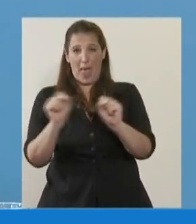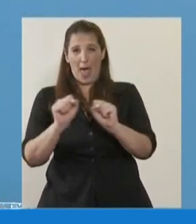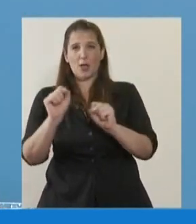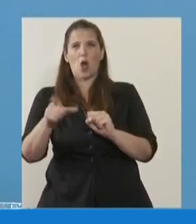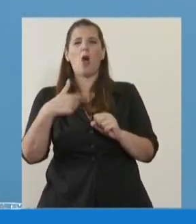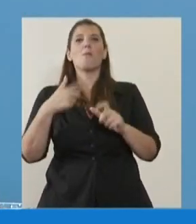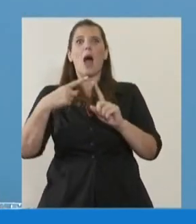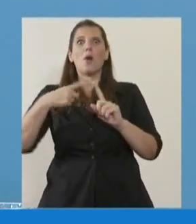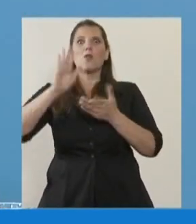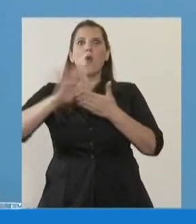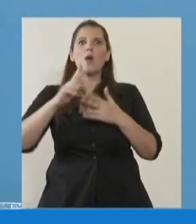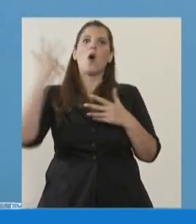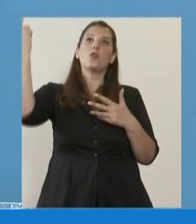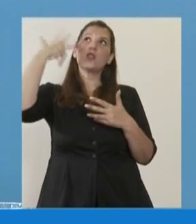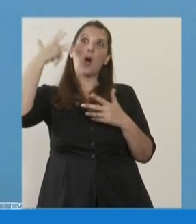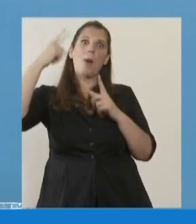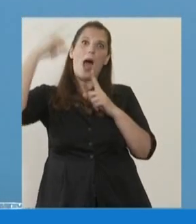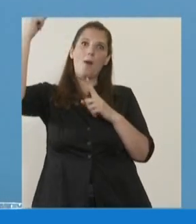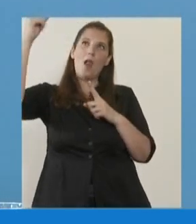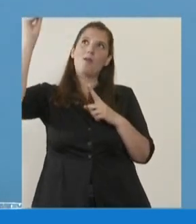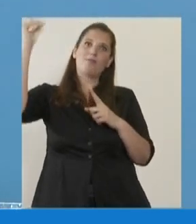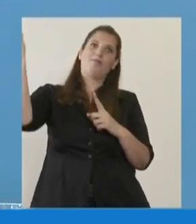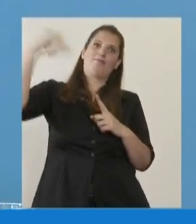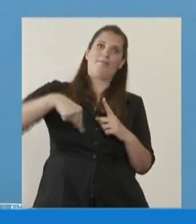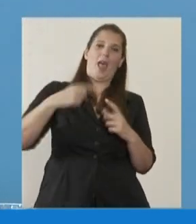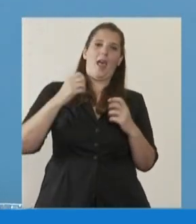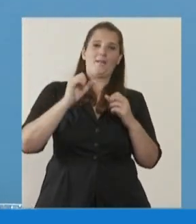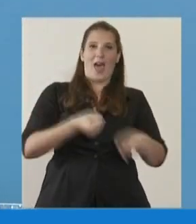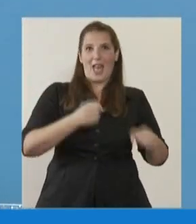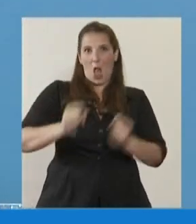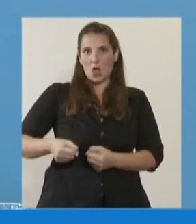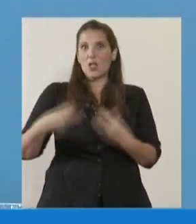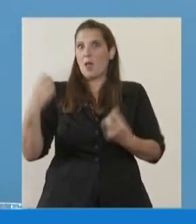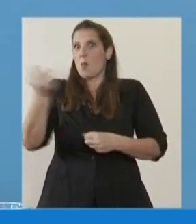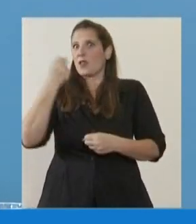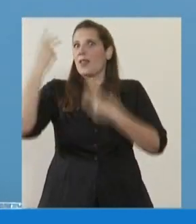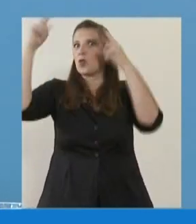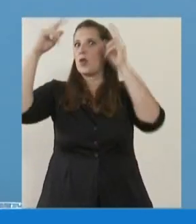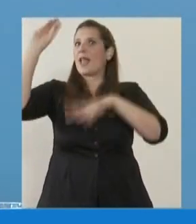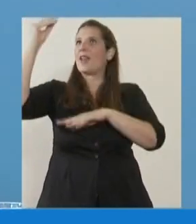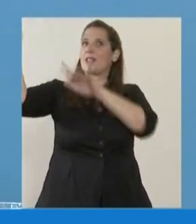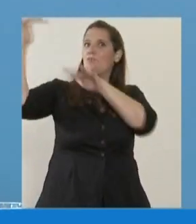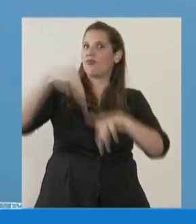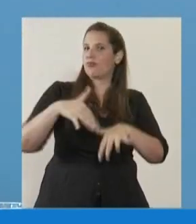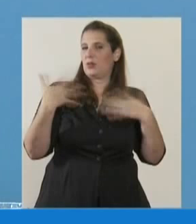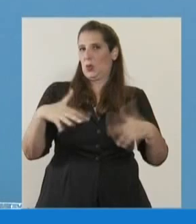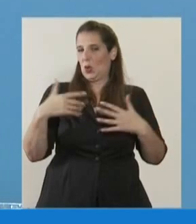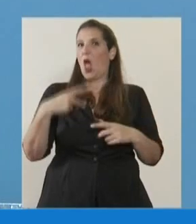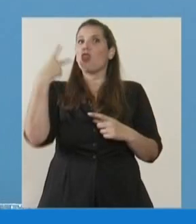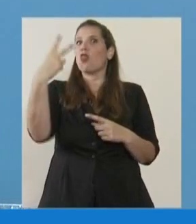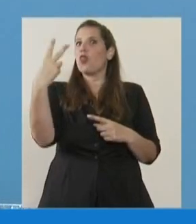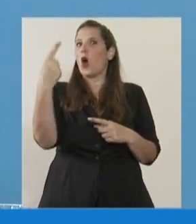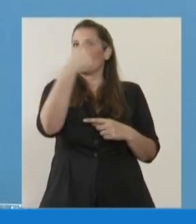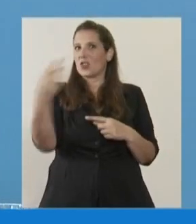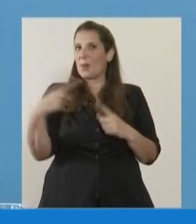operando el San Pablo-Bariloche, que es un vuelo muy importante para atraer turistas de Brasil, un vuelo muy, muy atractivo, con 2